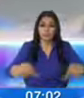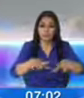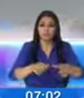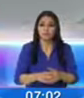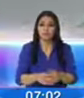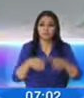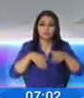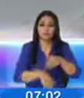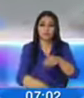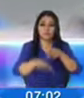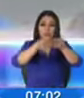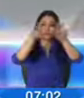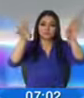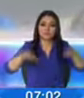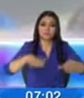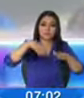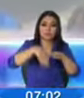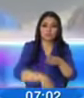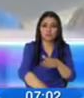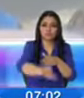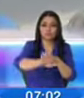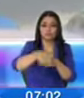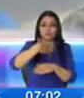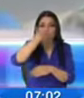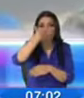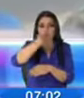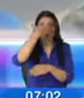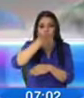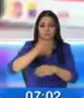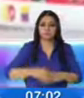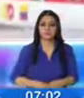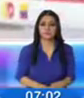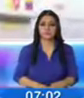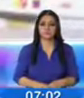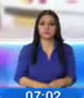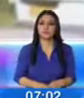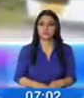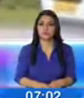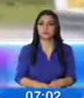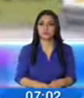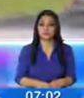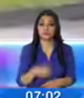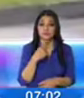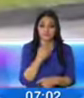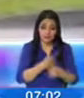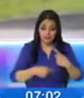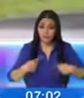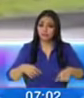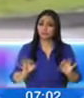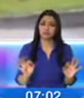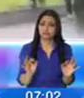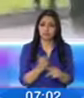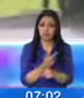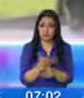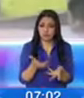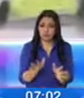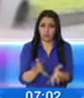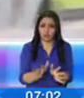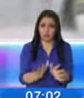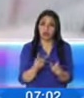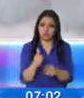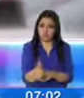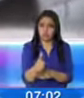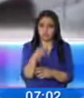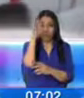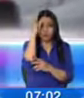paso a desnivel, al finalizar el paso lateral de la ciudad de Ambato. Se informó que los heridos estarían fuera de peligro tras ser atendidos